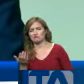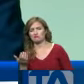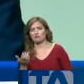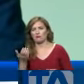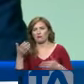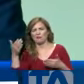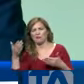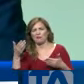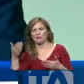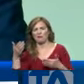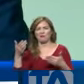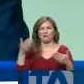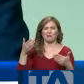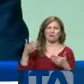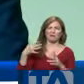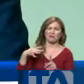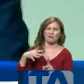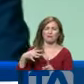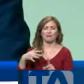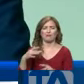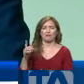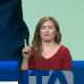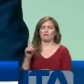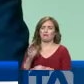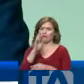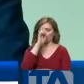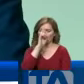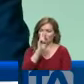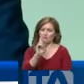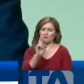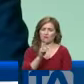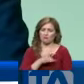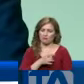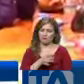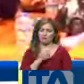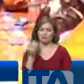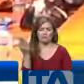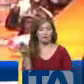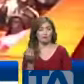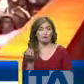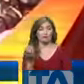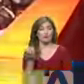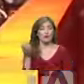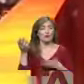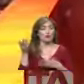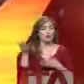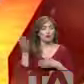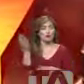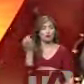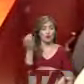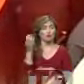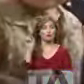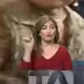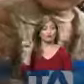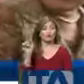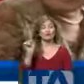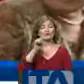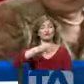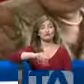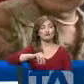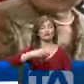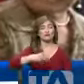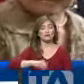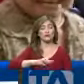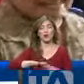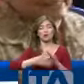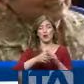politización a la demagogia y respeto al dolor ajeno el maestro jubilado que este miércoles ya anunciaron una nueva huelga